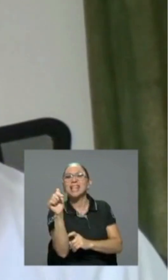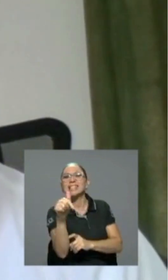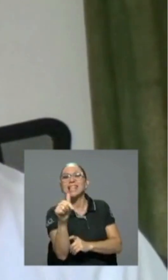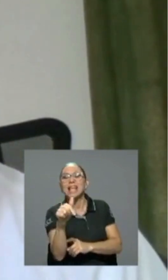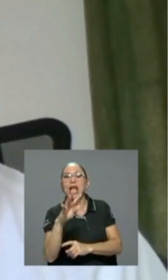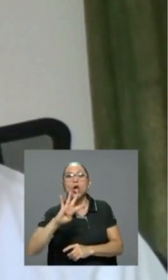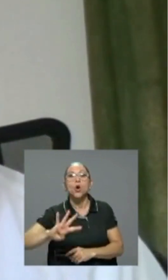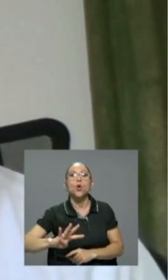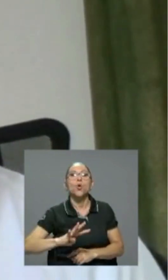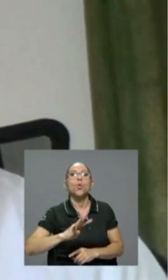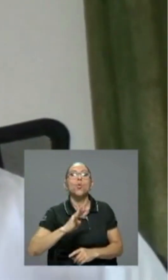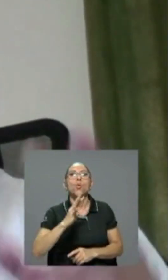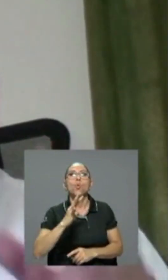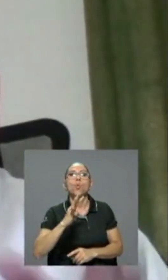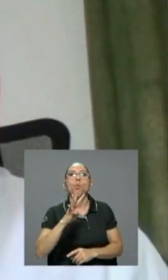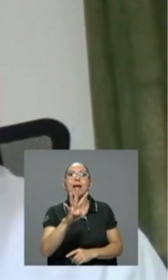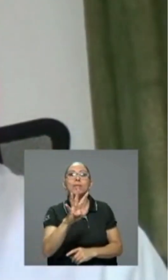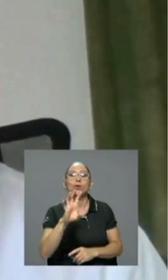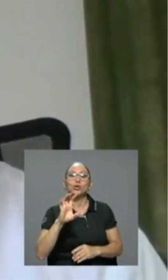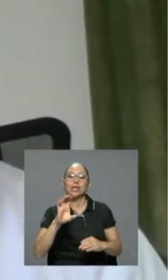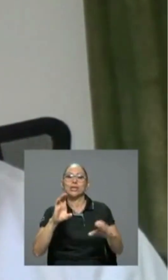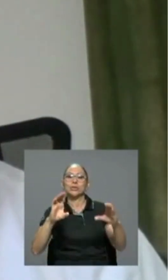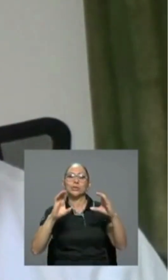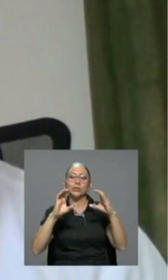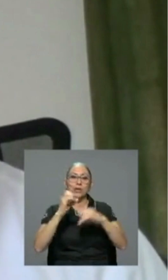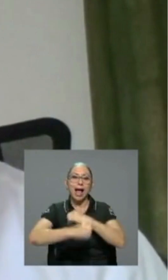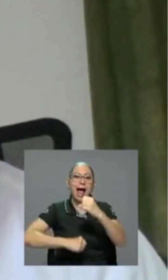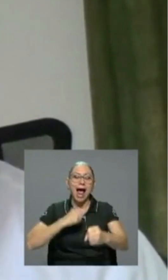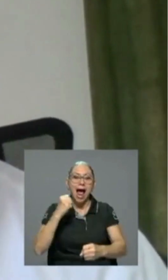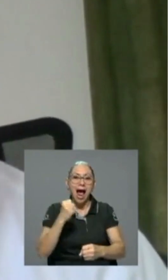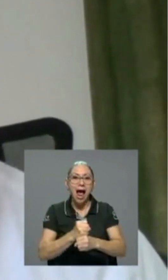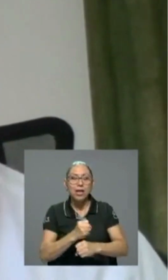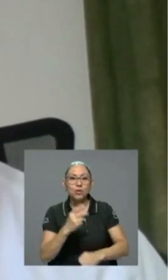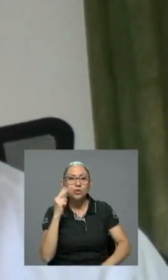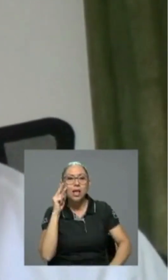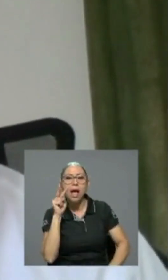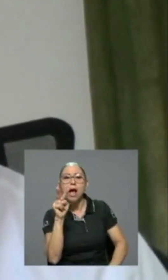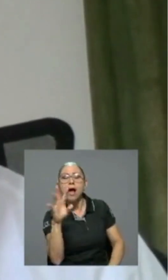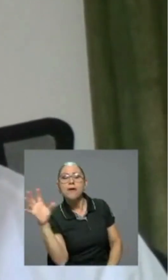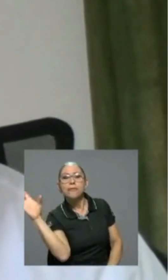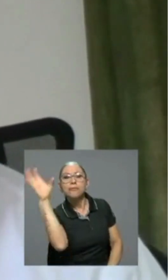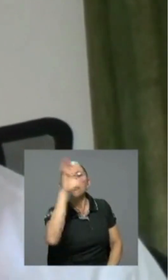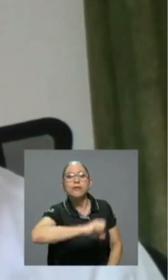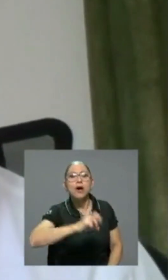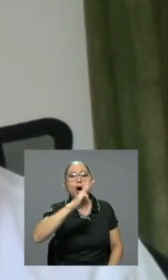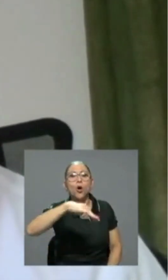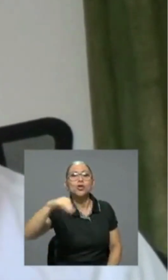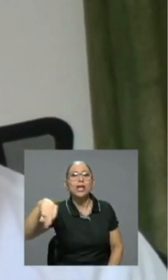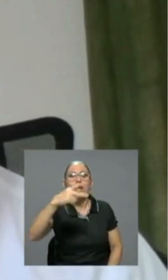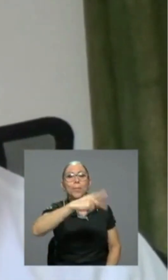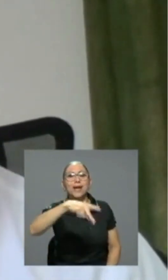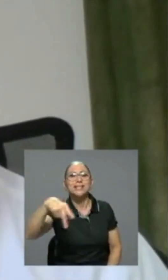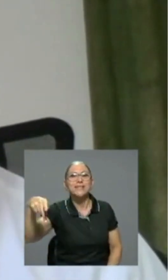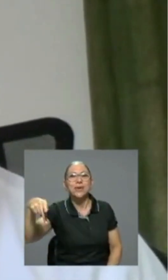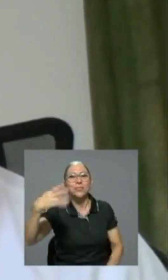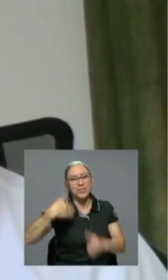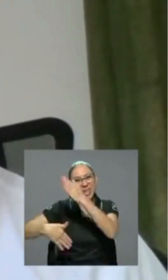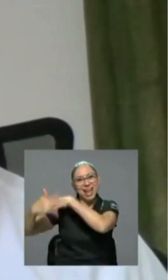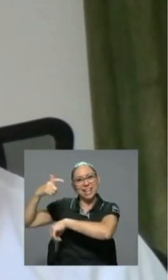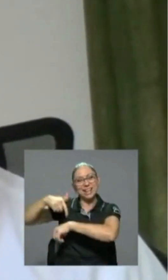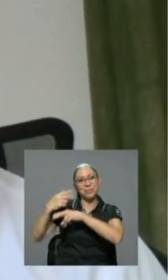cuarto centenario del avistamiento del Océano Pacífico, de la Mar del Sur, como se llamaba en su